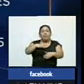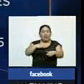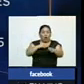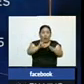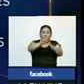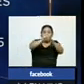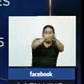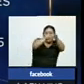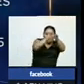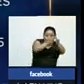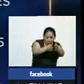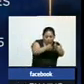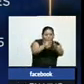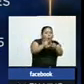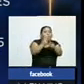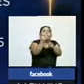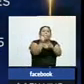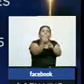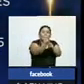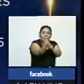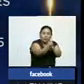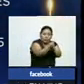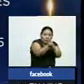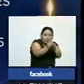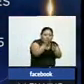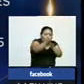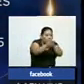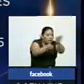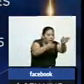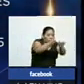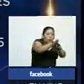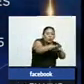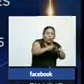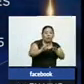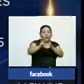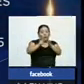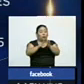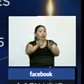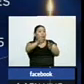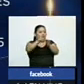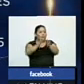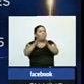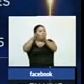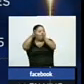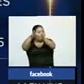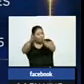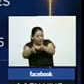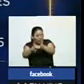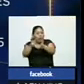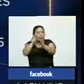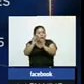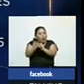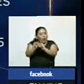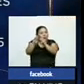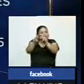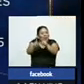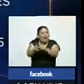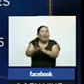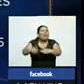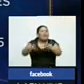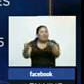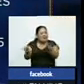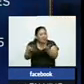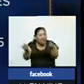etapas, el despliegue policial y el de la Fuerza Armada en zonas comerciales. Y la segunda fase, denominada oportunidad, con la que se